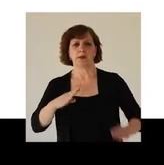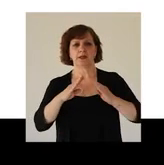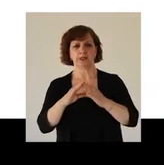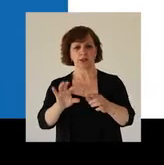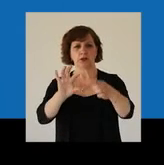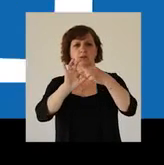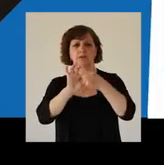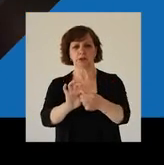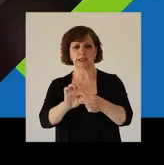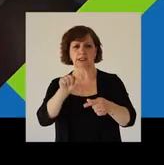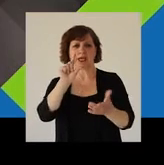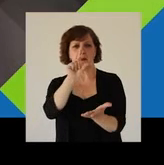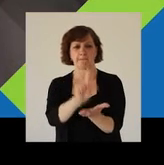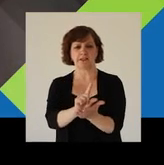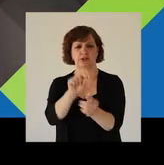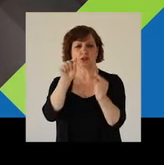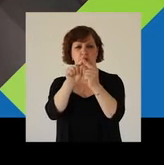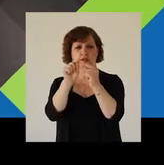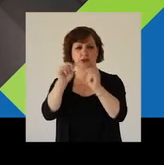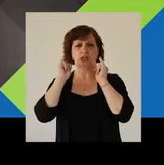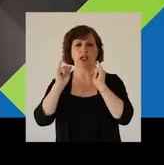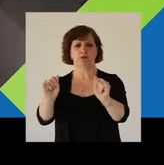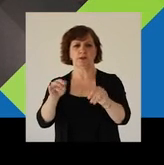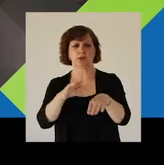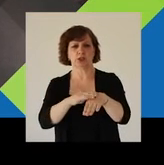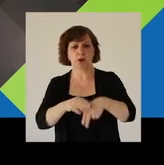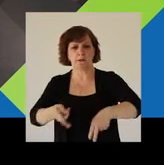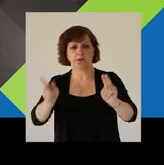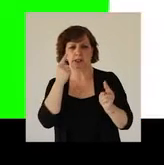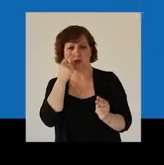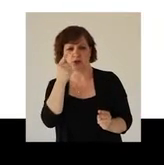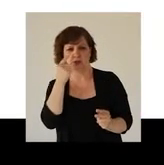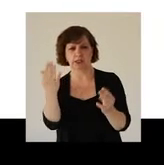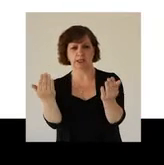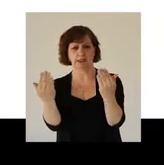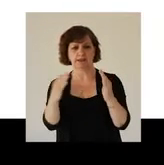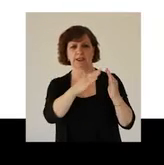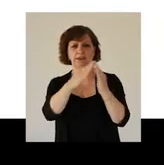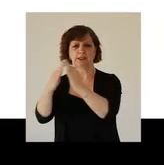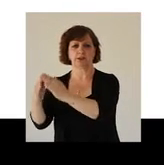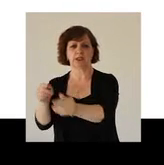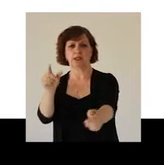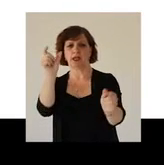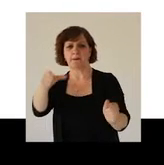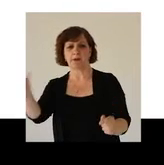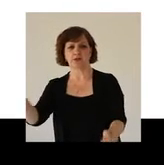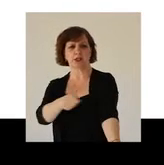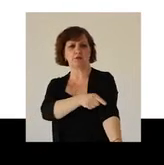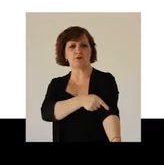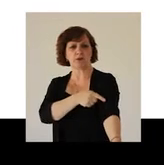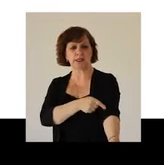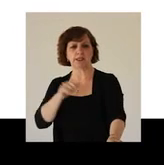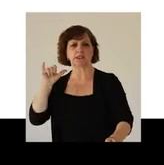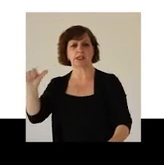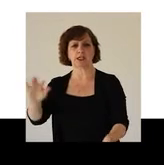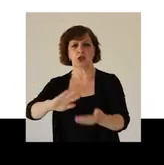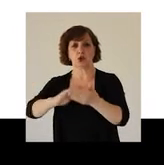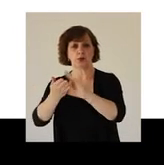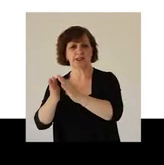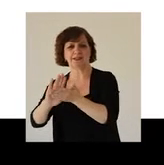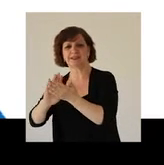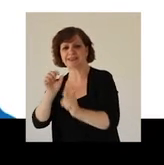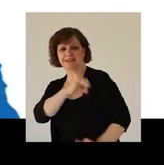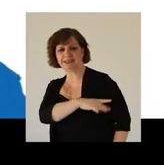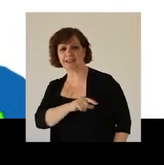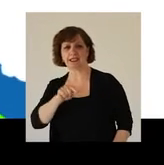Mimbu Conecta es un nuevo espacio de contacto e información que nos permite conocer las necesidades habitacionales de las personas, familias